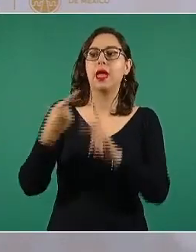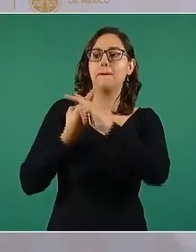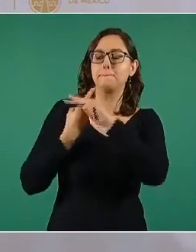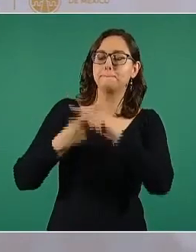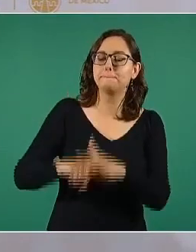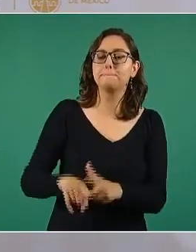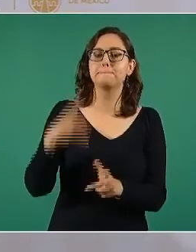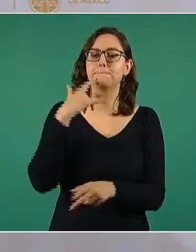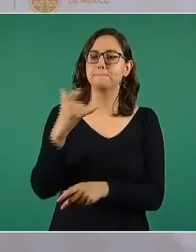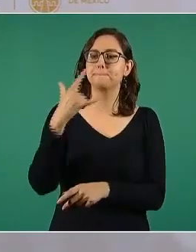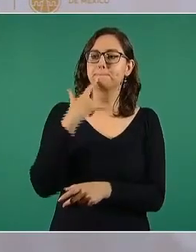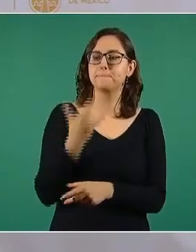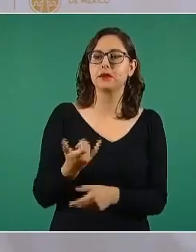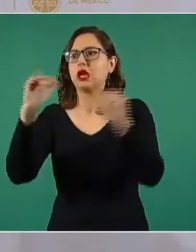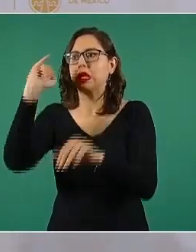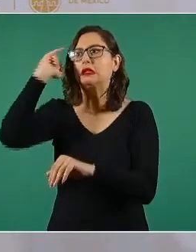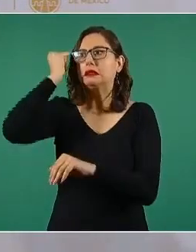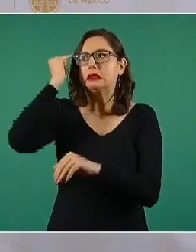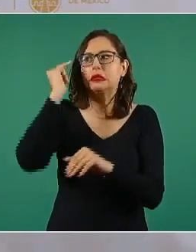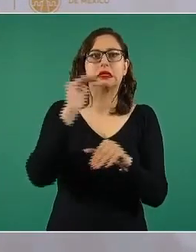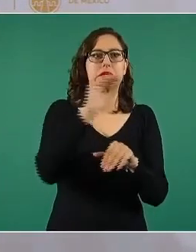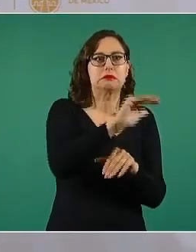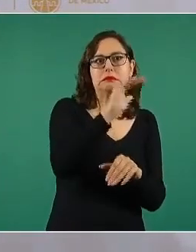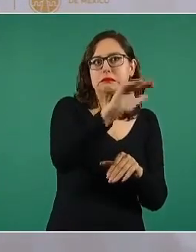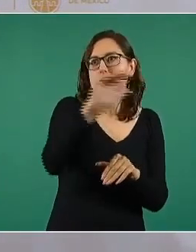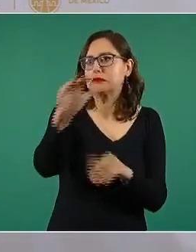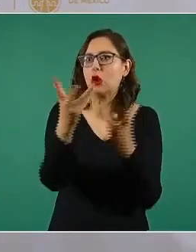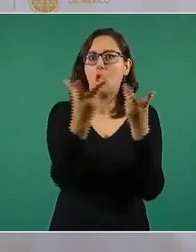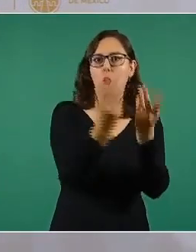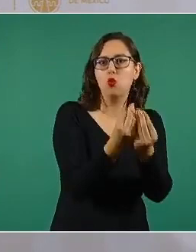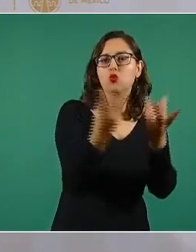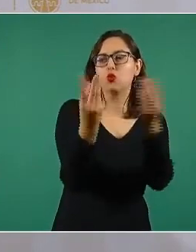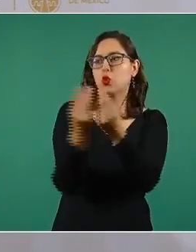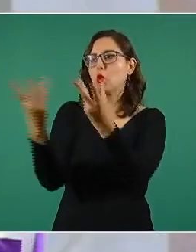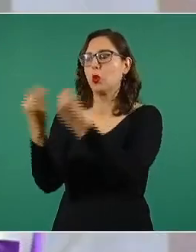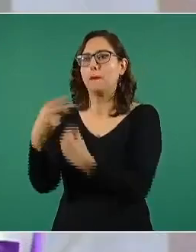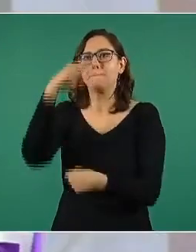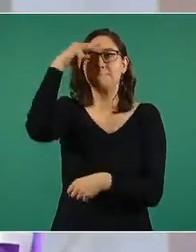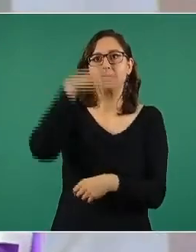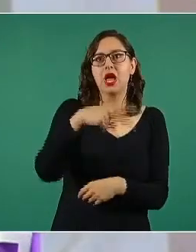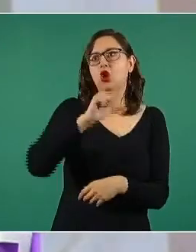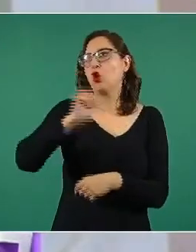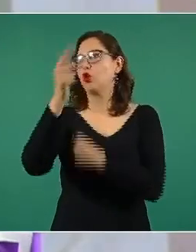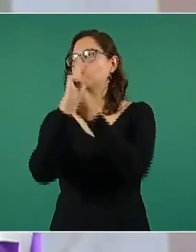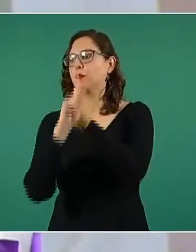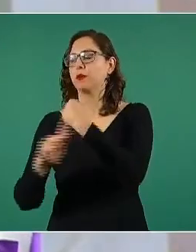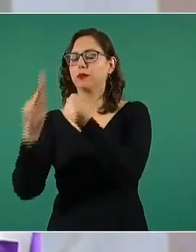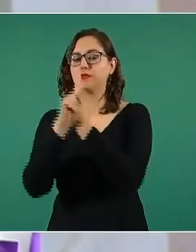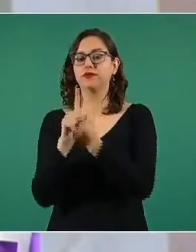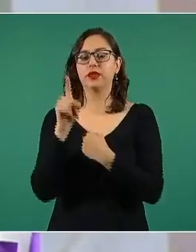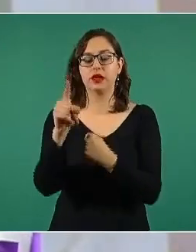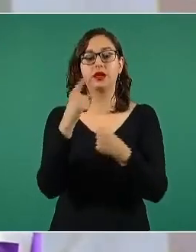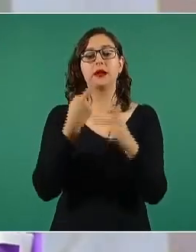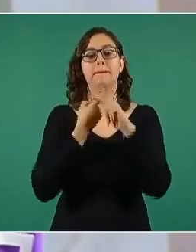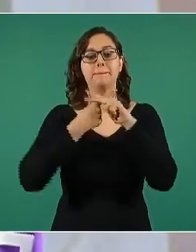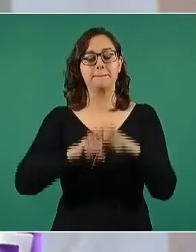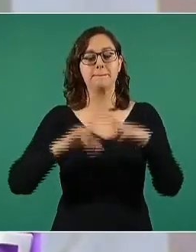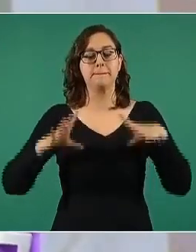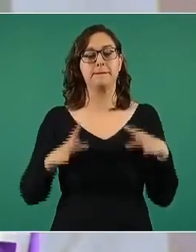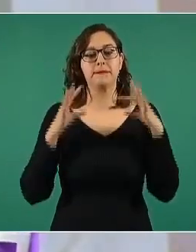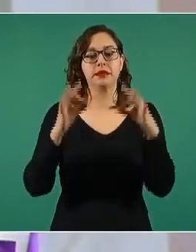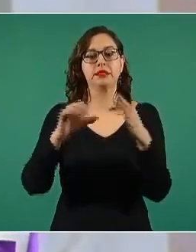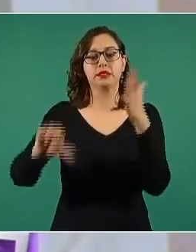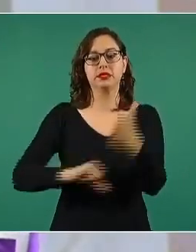de crear alianzas y ayudar a mexicanos y otros pueblos indígenas marginados, como la fundadora del